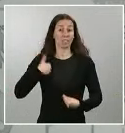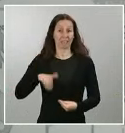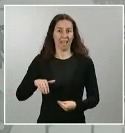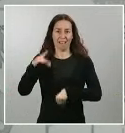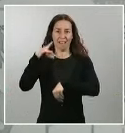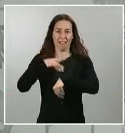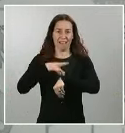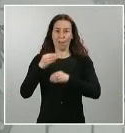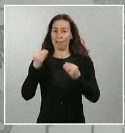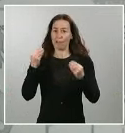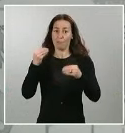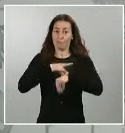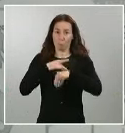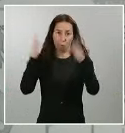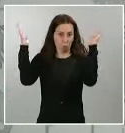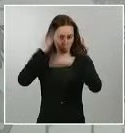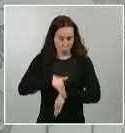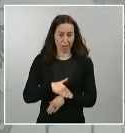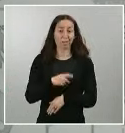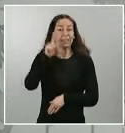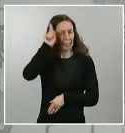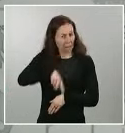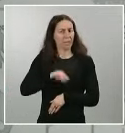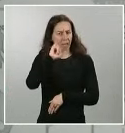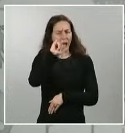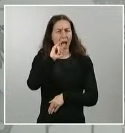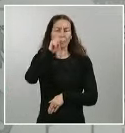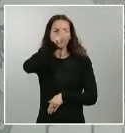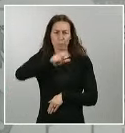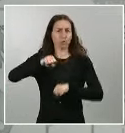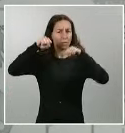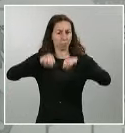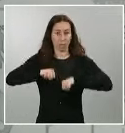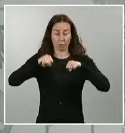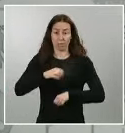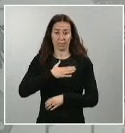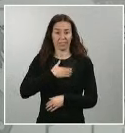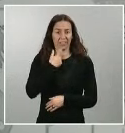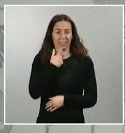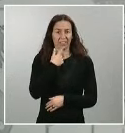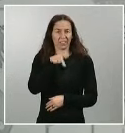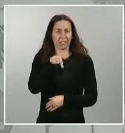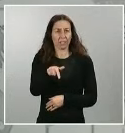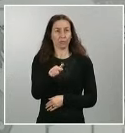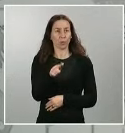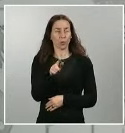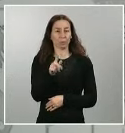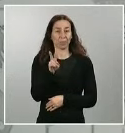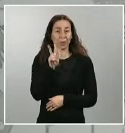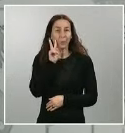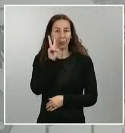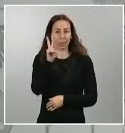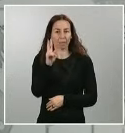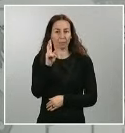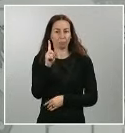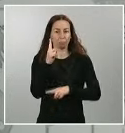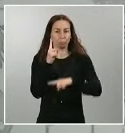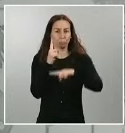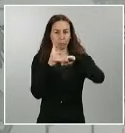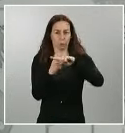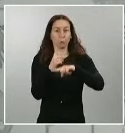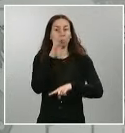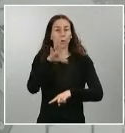los grupos de riesgo y que constituyen un rayo de esperanza. Como saben, la pandemia se ha